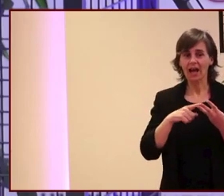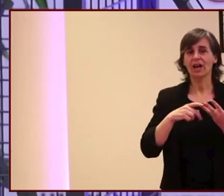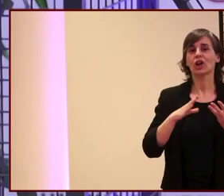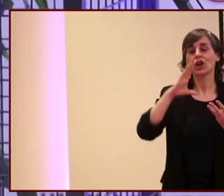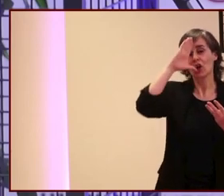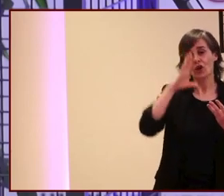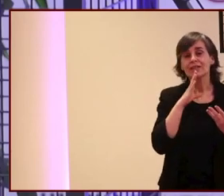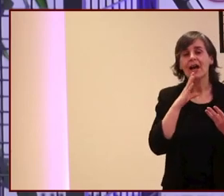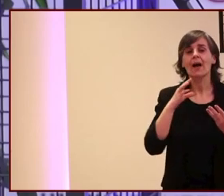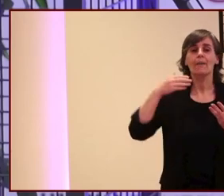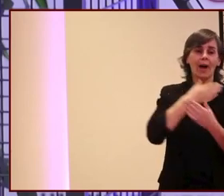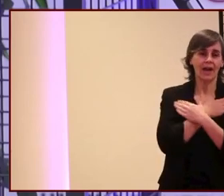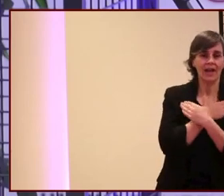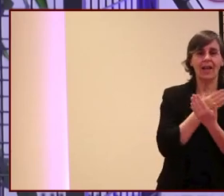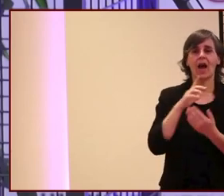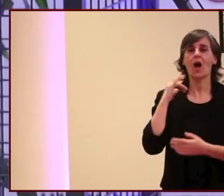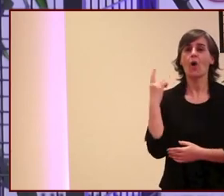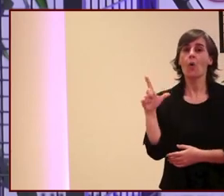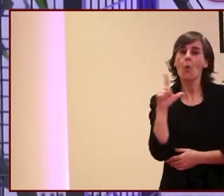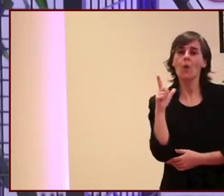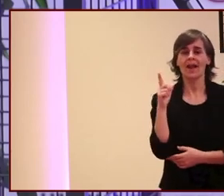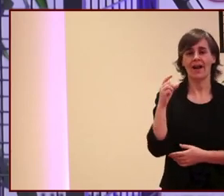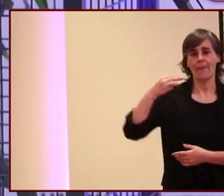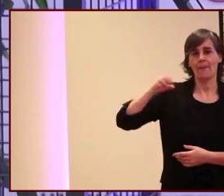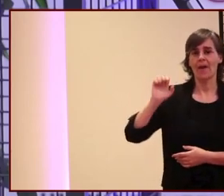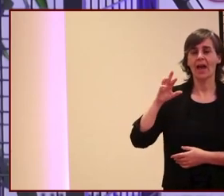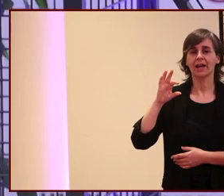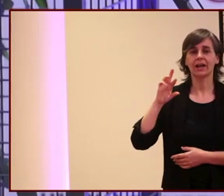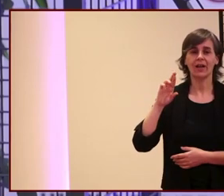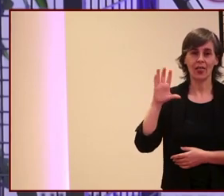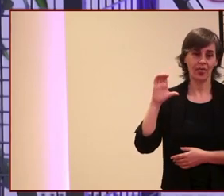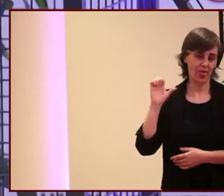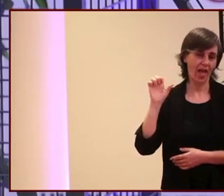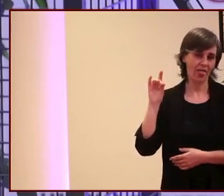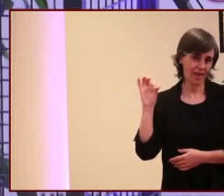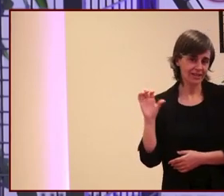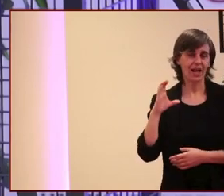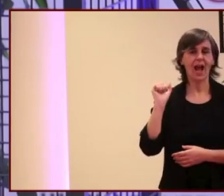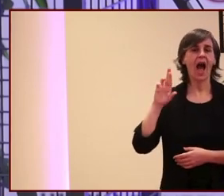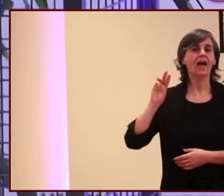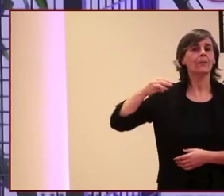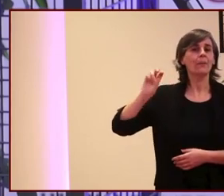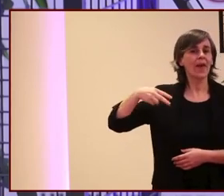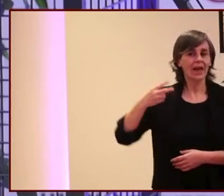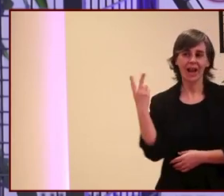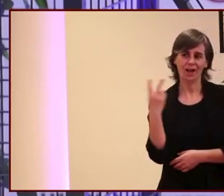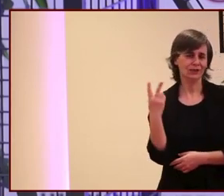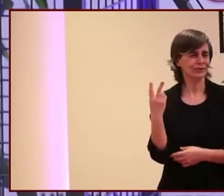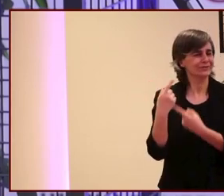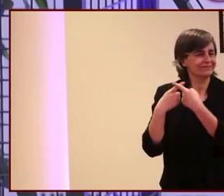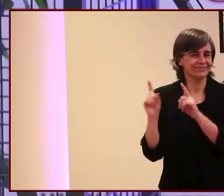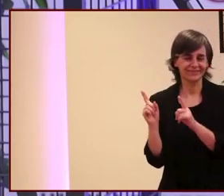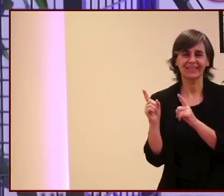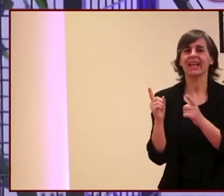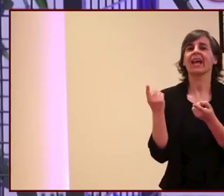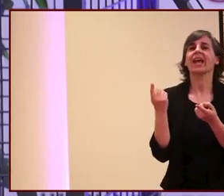maría julia mercedes a las 2 carmen dulces y diferentes ambas apilar a